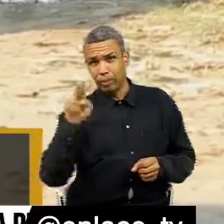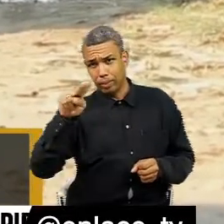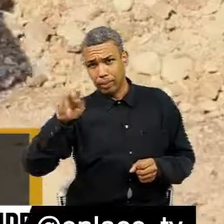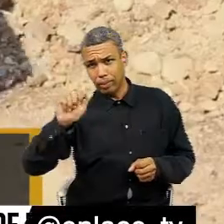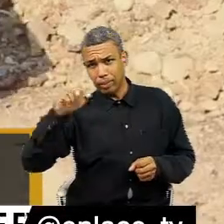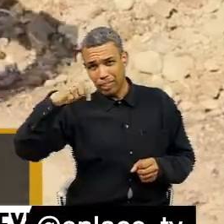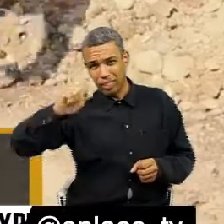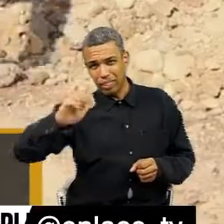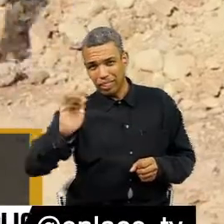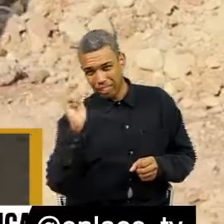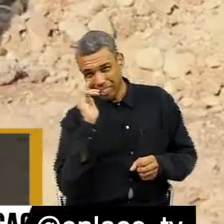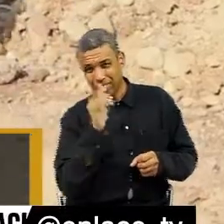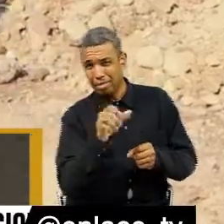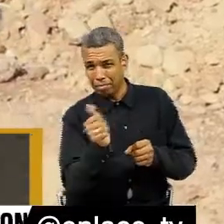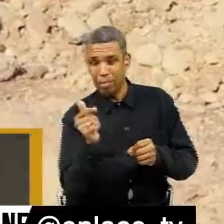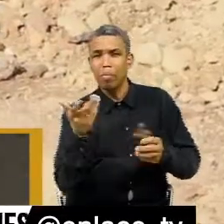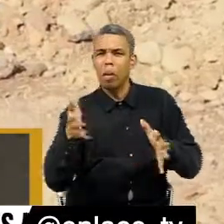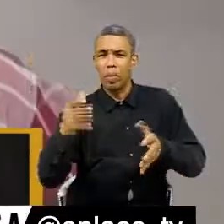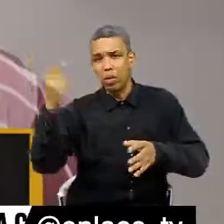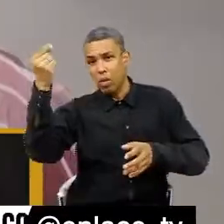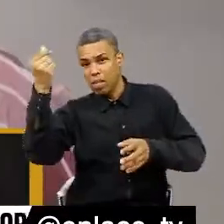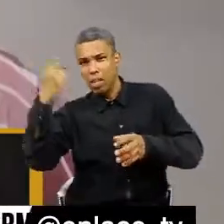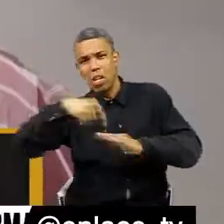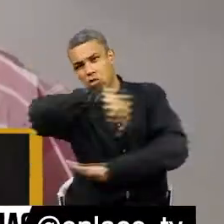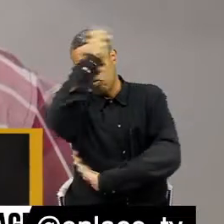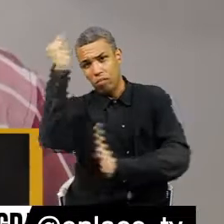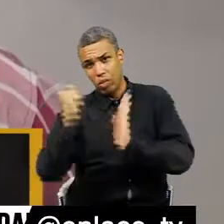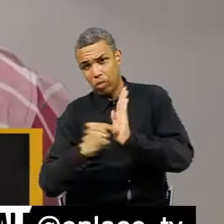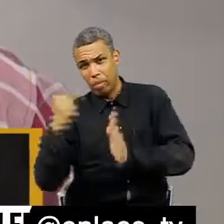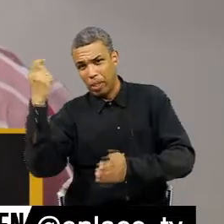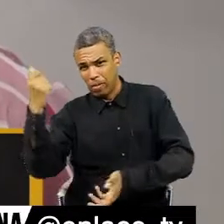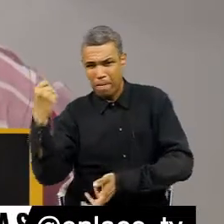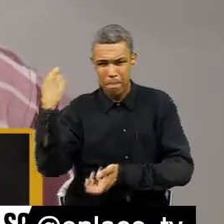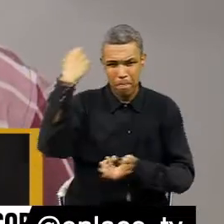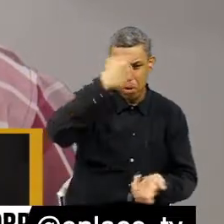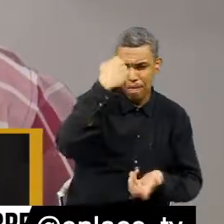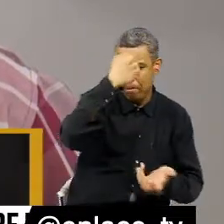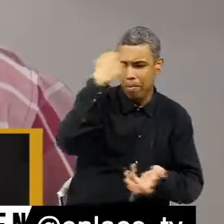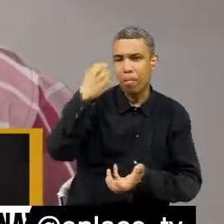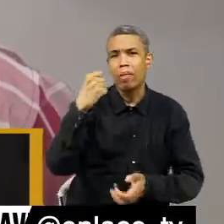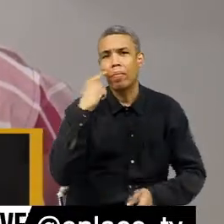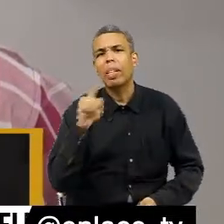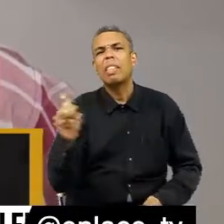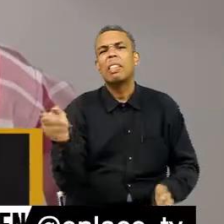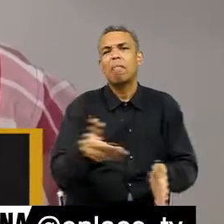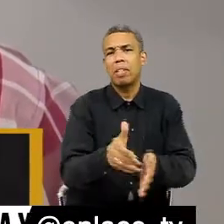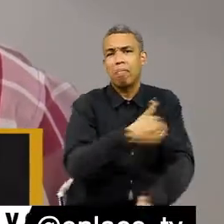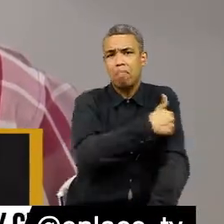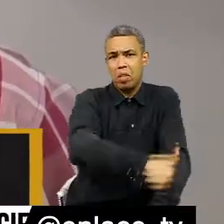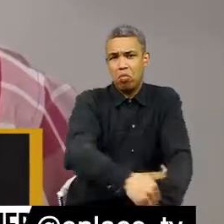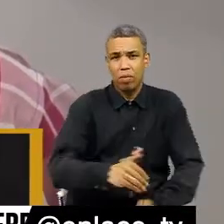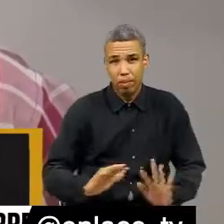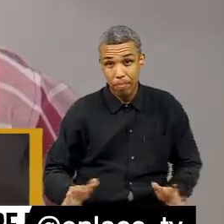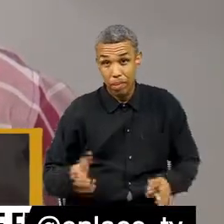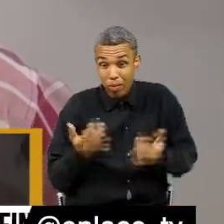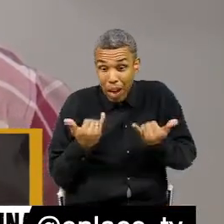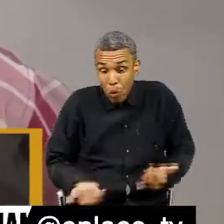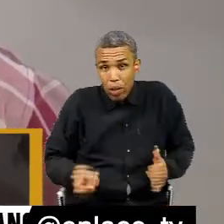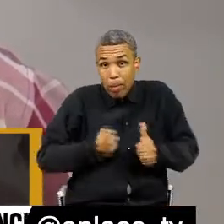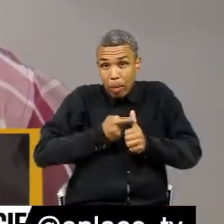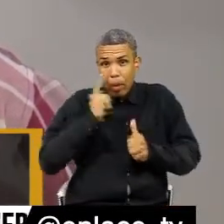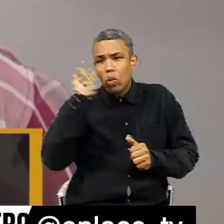de 6.000 millones de pesos. Ya estamos finiquitando ya lo que son las pólizas y se está